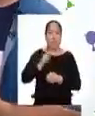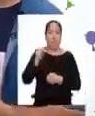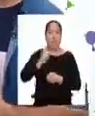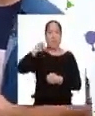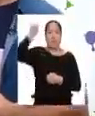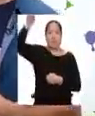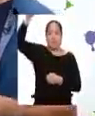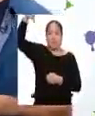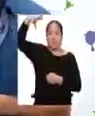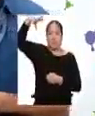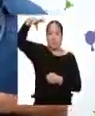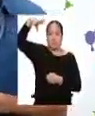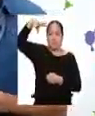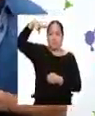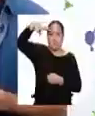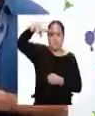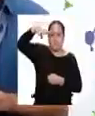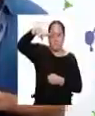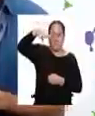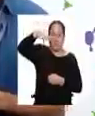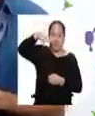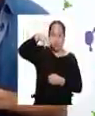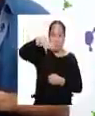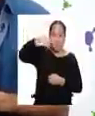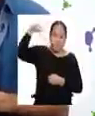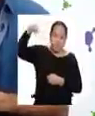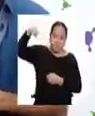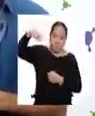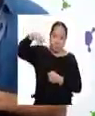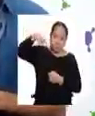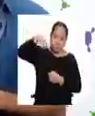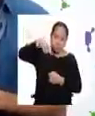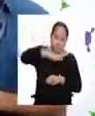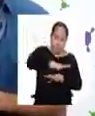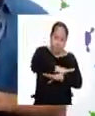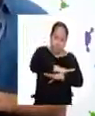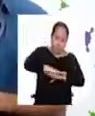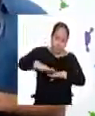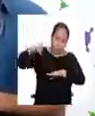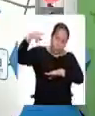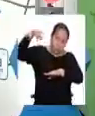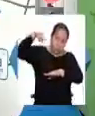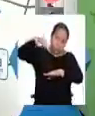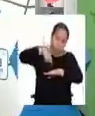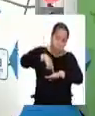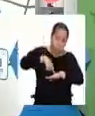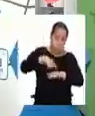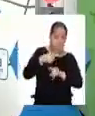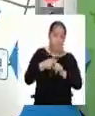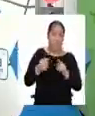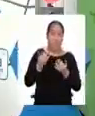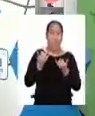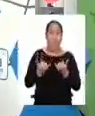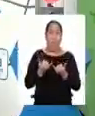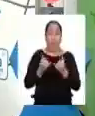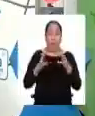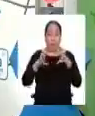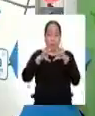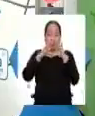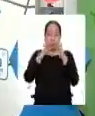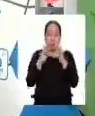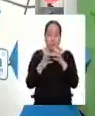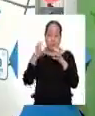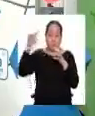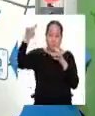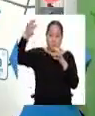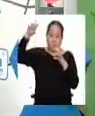radiación solar viaja hacia la Tierra atravesando su atmósfera y llegando a su superficie. Pero ahora, cuando la Tierra rebota esa energía de vuelta